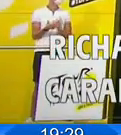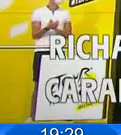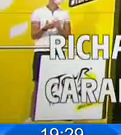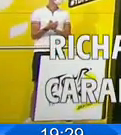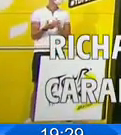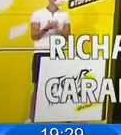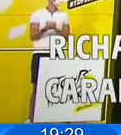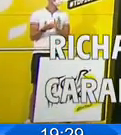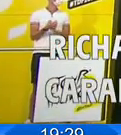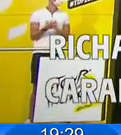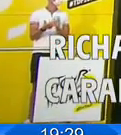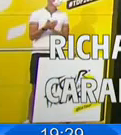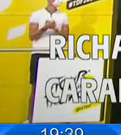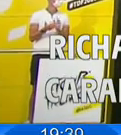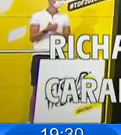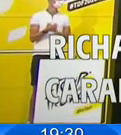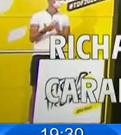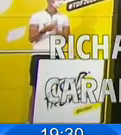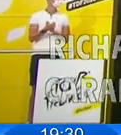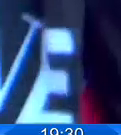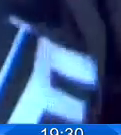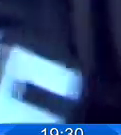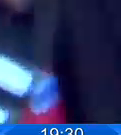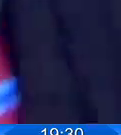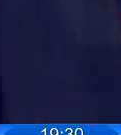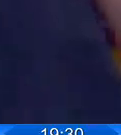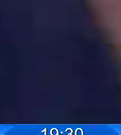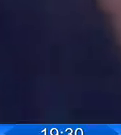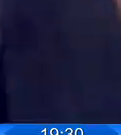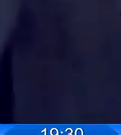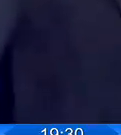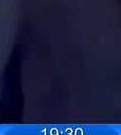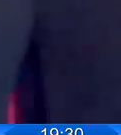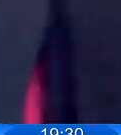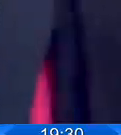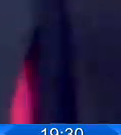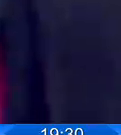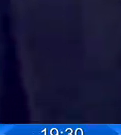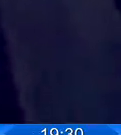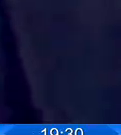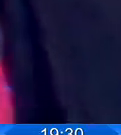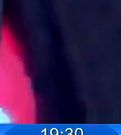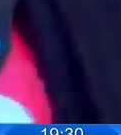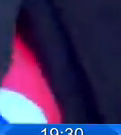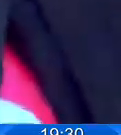y resplandece, la esperanza de gloria vendrá,